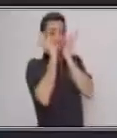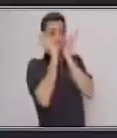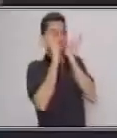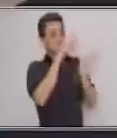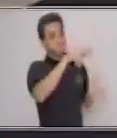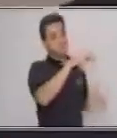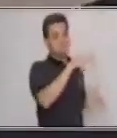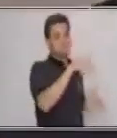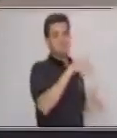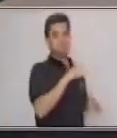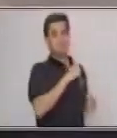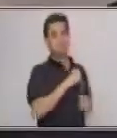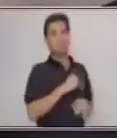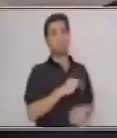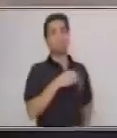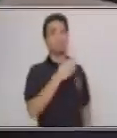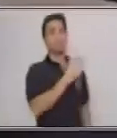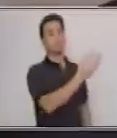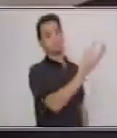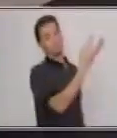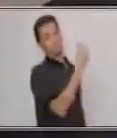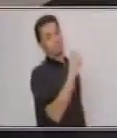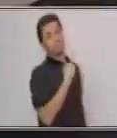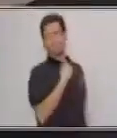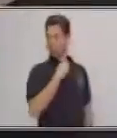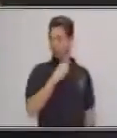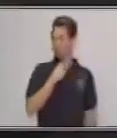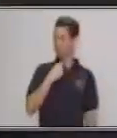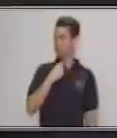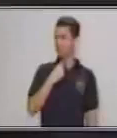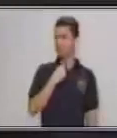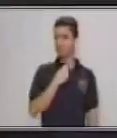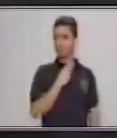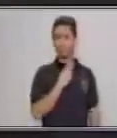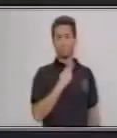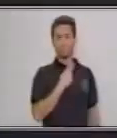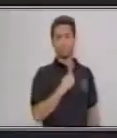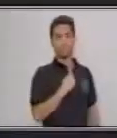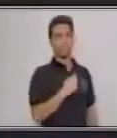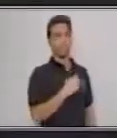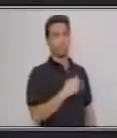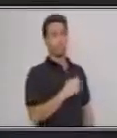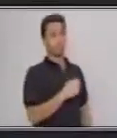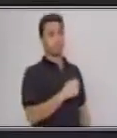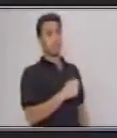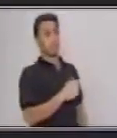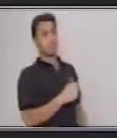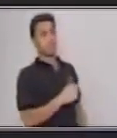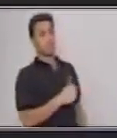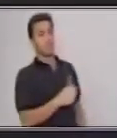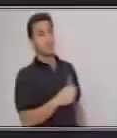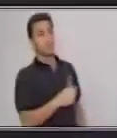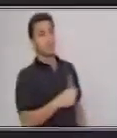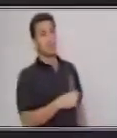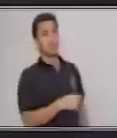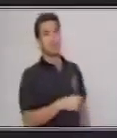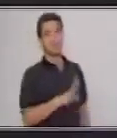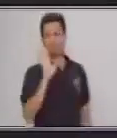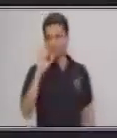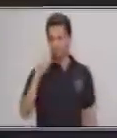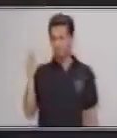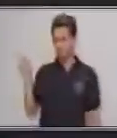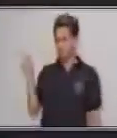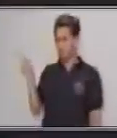me dijo algo muy desagradable acerca de mis orejas. Me insultó, dijo que mis orejas